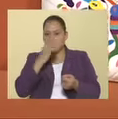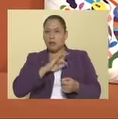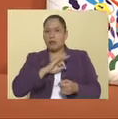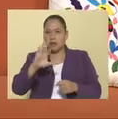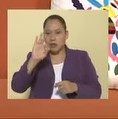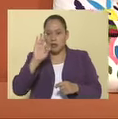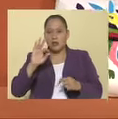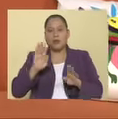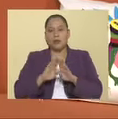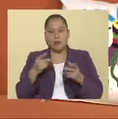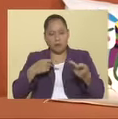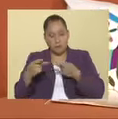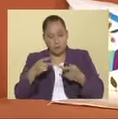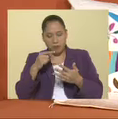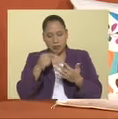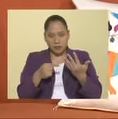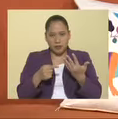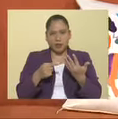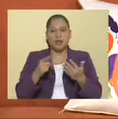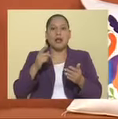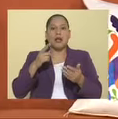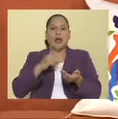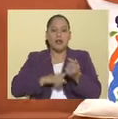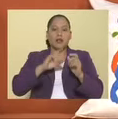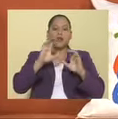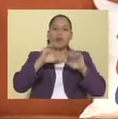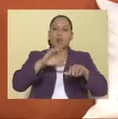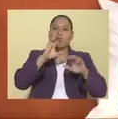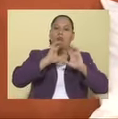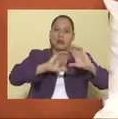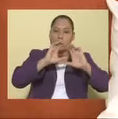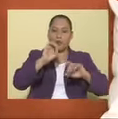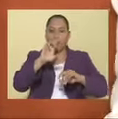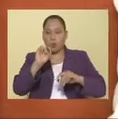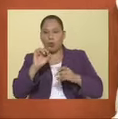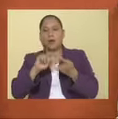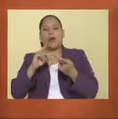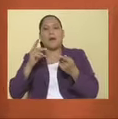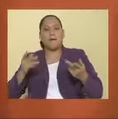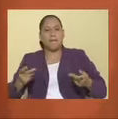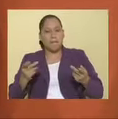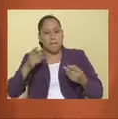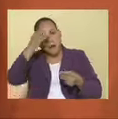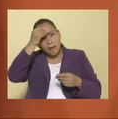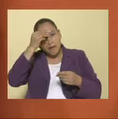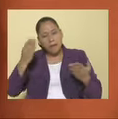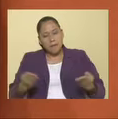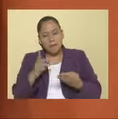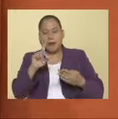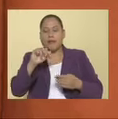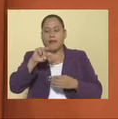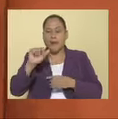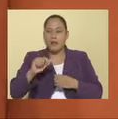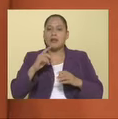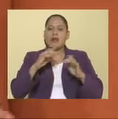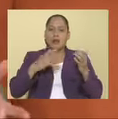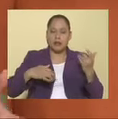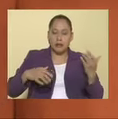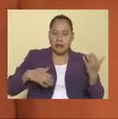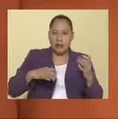elegir entre prácticas para practicar en un coro, aprender danza o tocar percusiones, guitarra y saxofón. Así